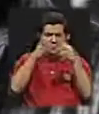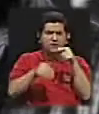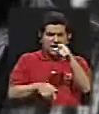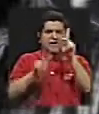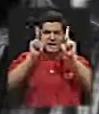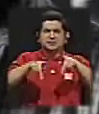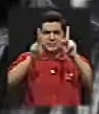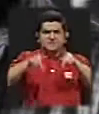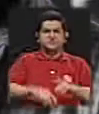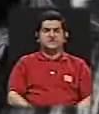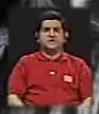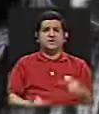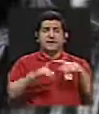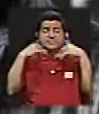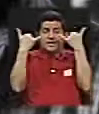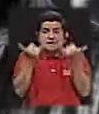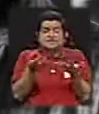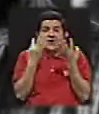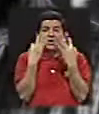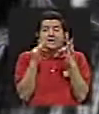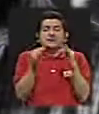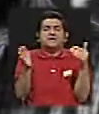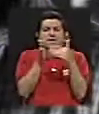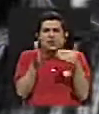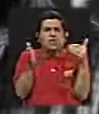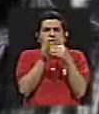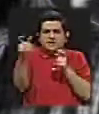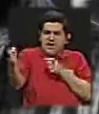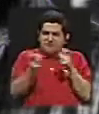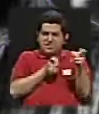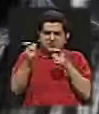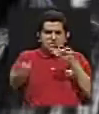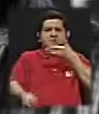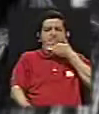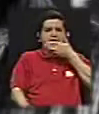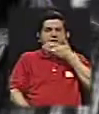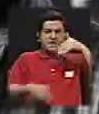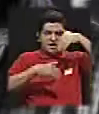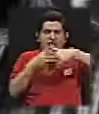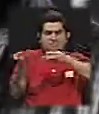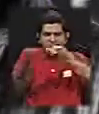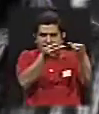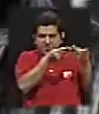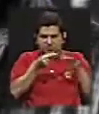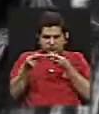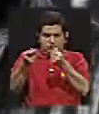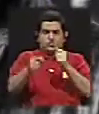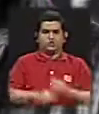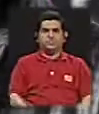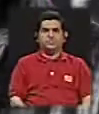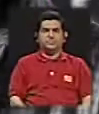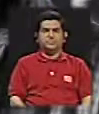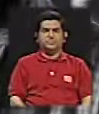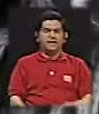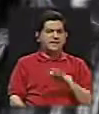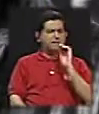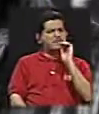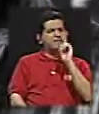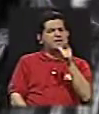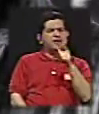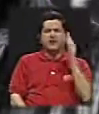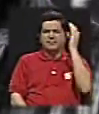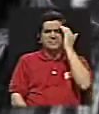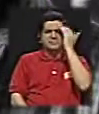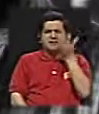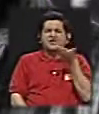que por el momento están tratando de recuperar la gobernabilidad indígena dentro del territorio. Ajá. Acerca de él, ¿qué